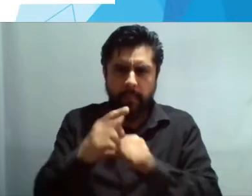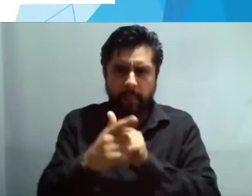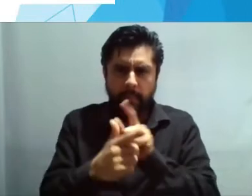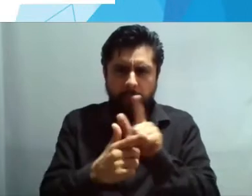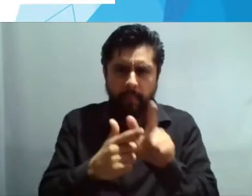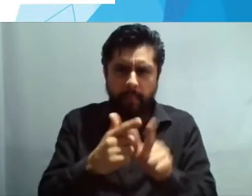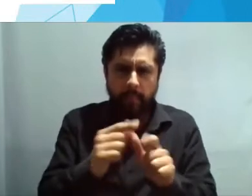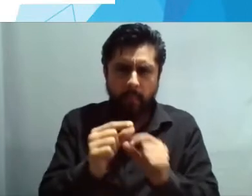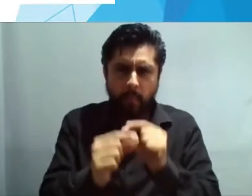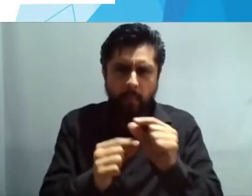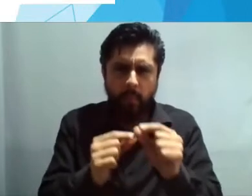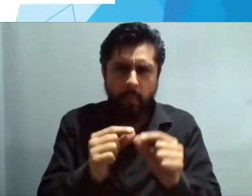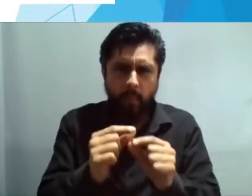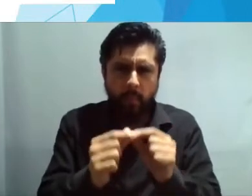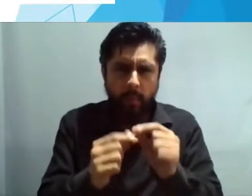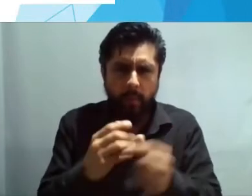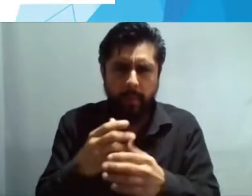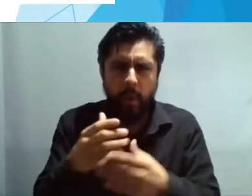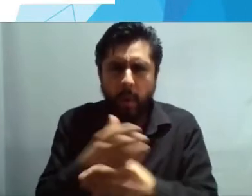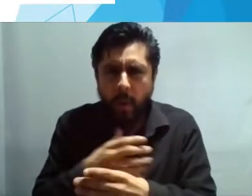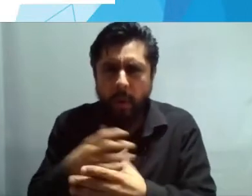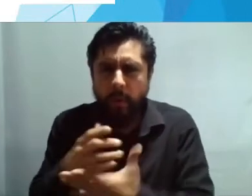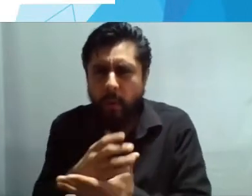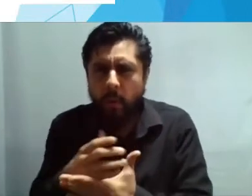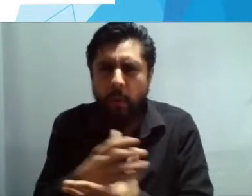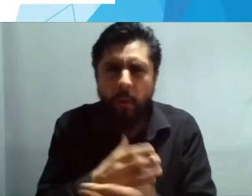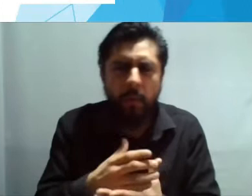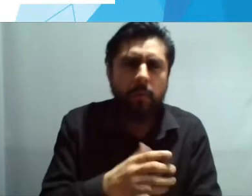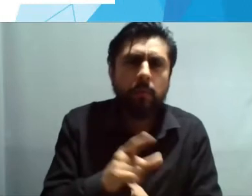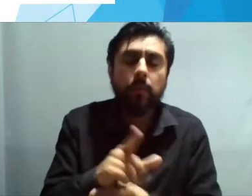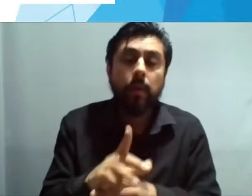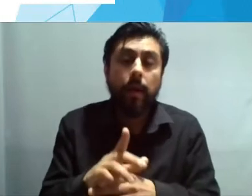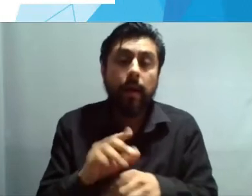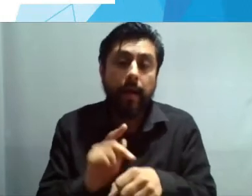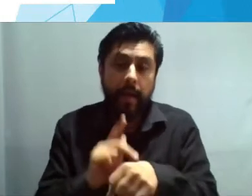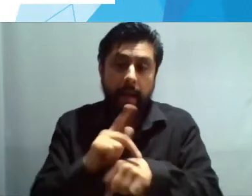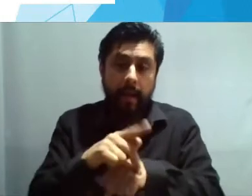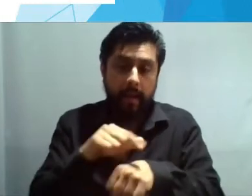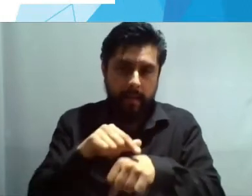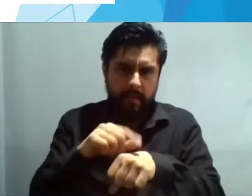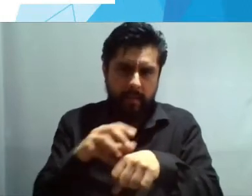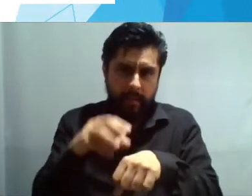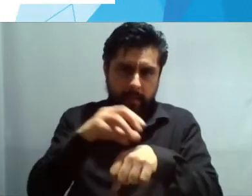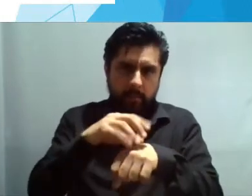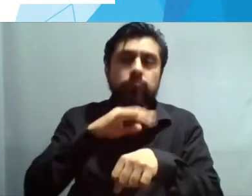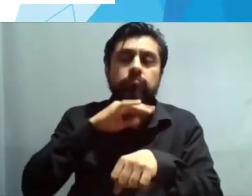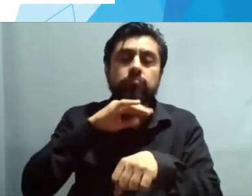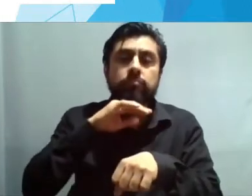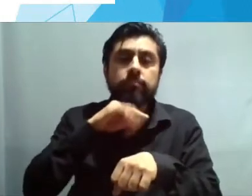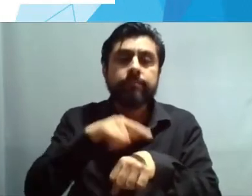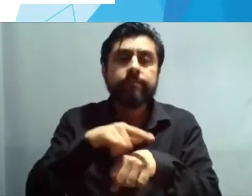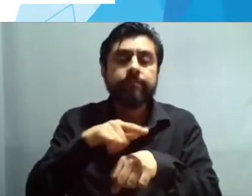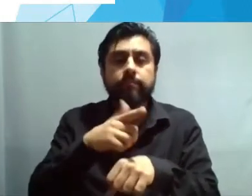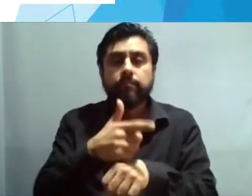va descamando y por tanto la piel, arriba de la piel, siempre está la cerilla. Entonces, ¿qué es lo que